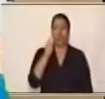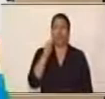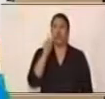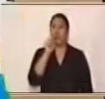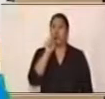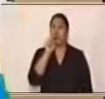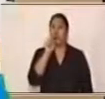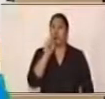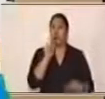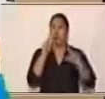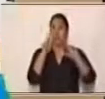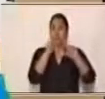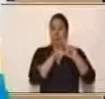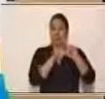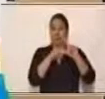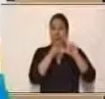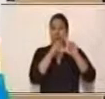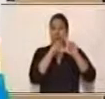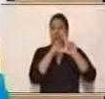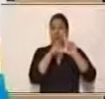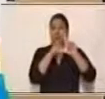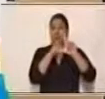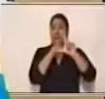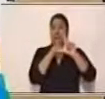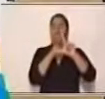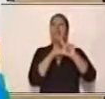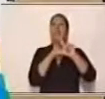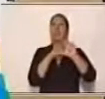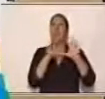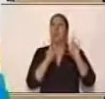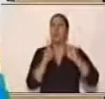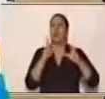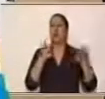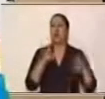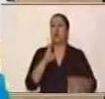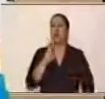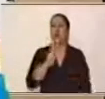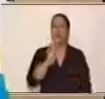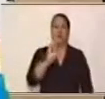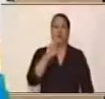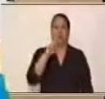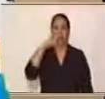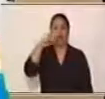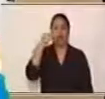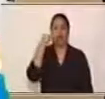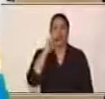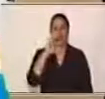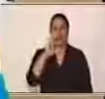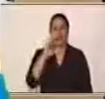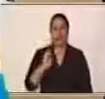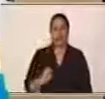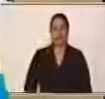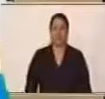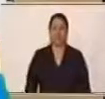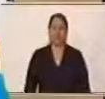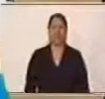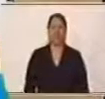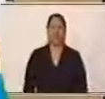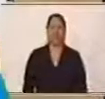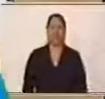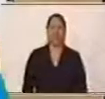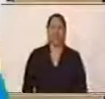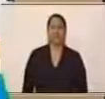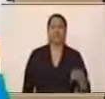donde se unen ambas líneas, es el vértice. Muy bien. En esta